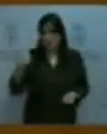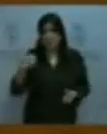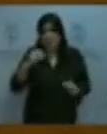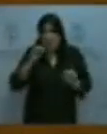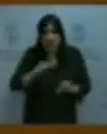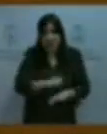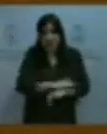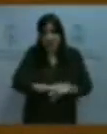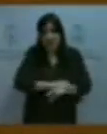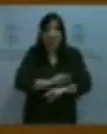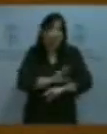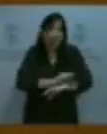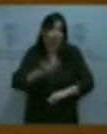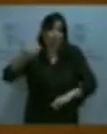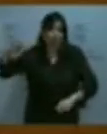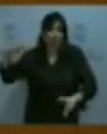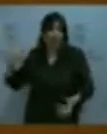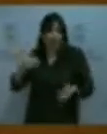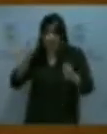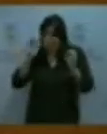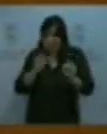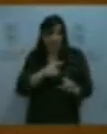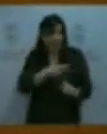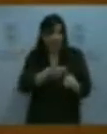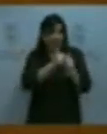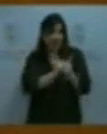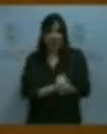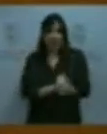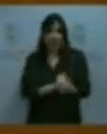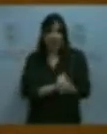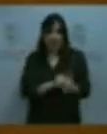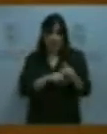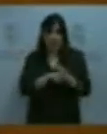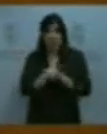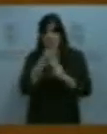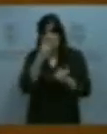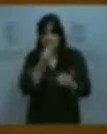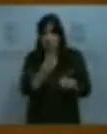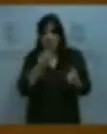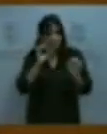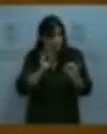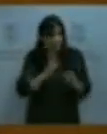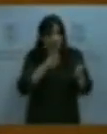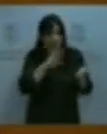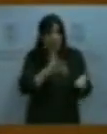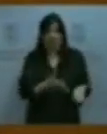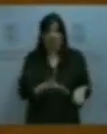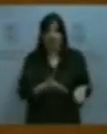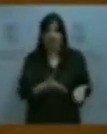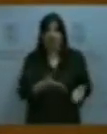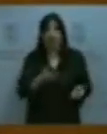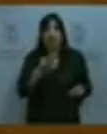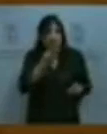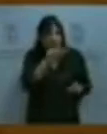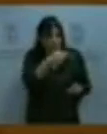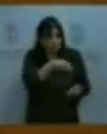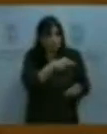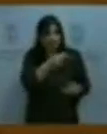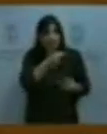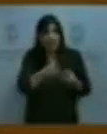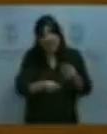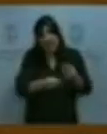las competencias de la gestión de esta especie. Y lo que creo es que están y siguen, o han vuelto, desde su